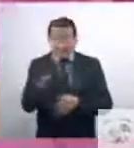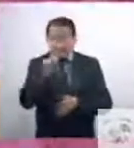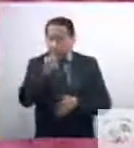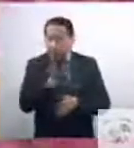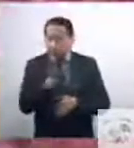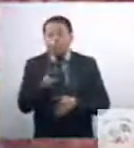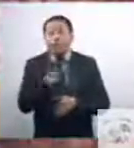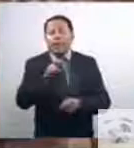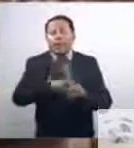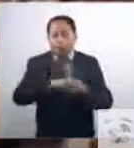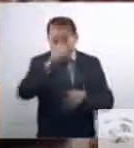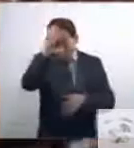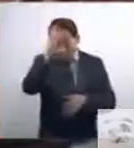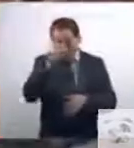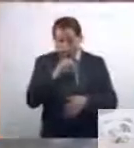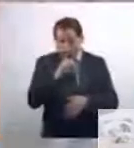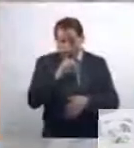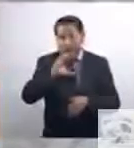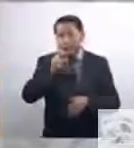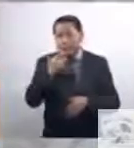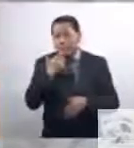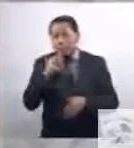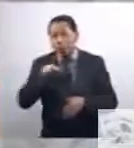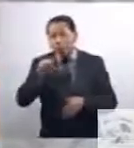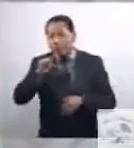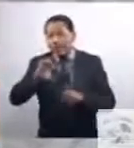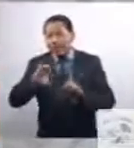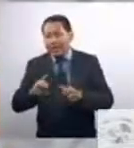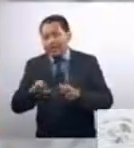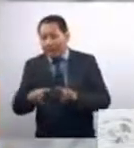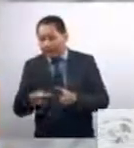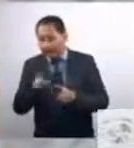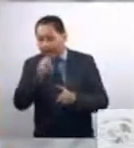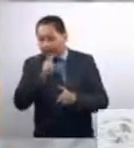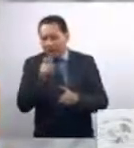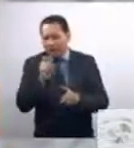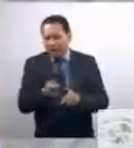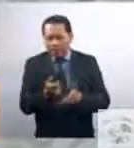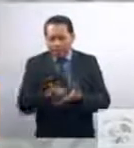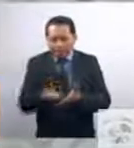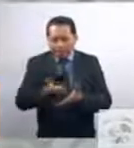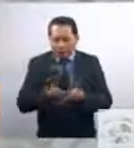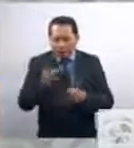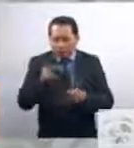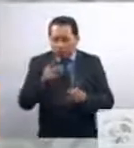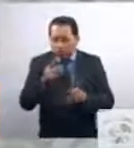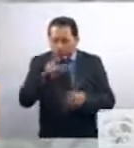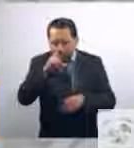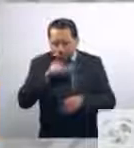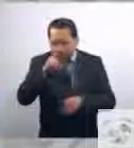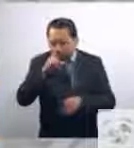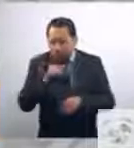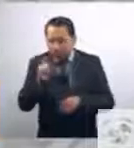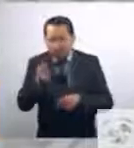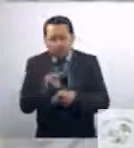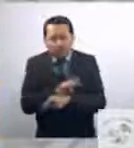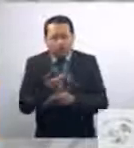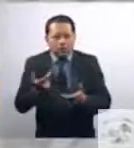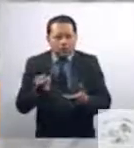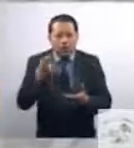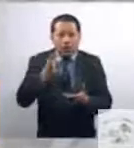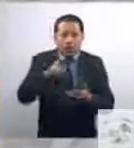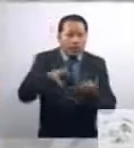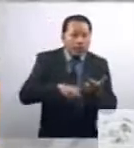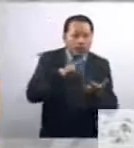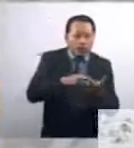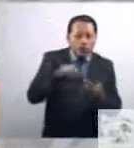de Coahuila, de Chihuahua o del norte de Chiapas. La falta de pago provoca que las cadenas productivas de estas